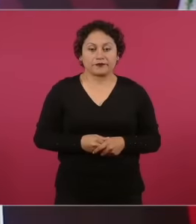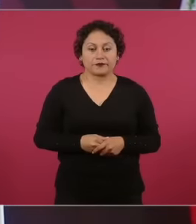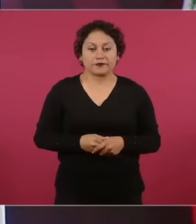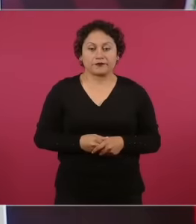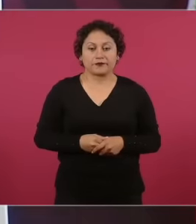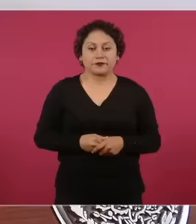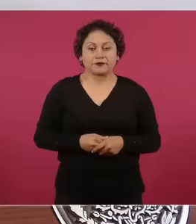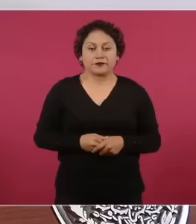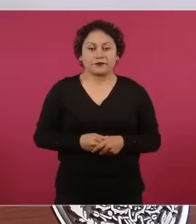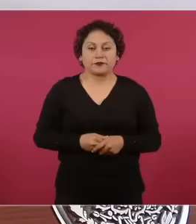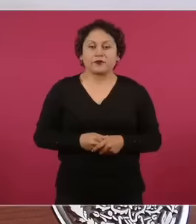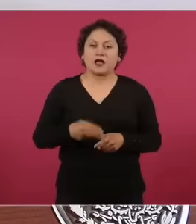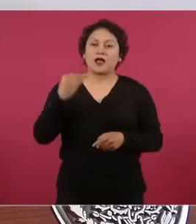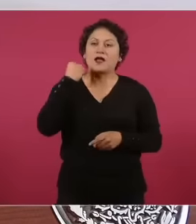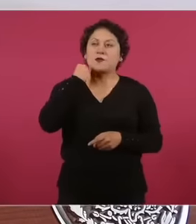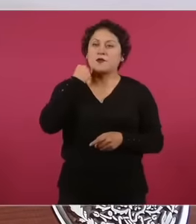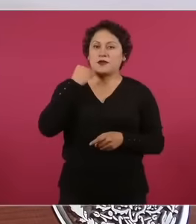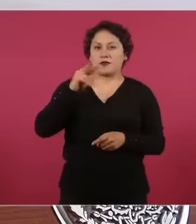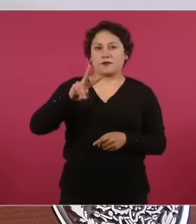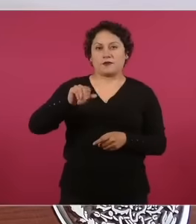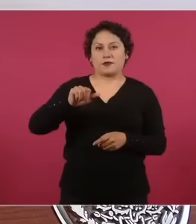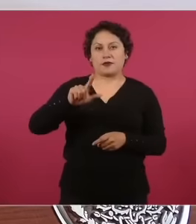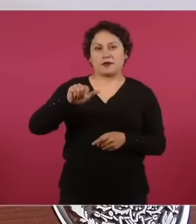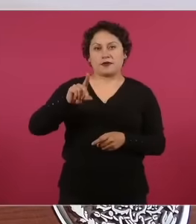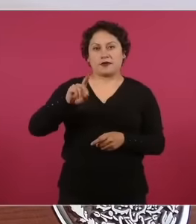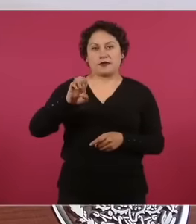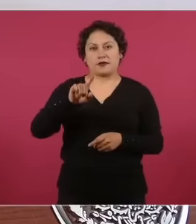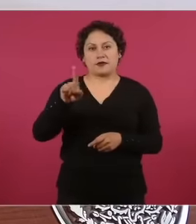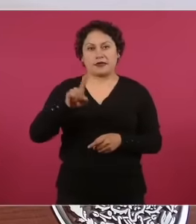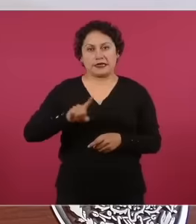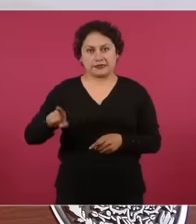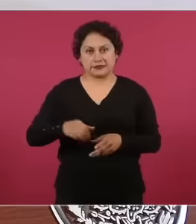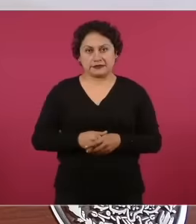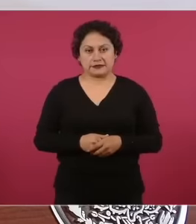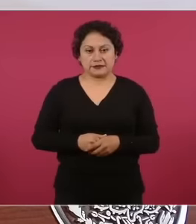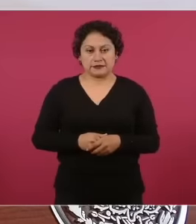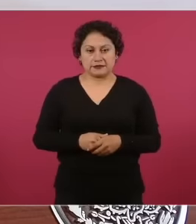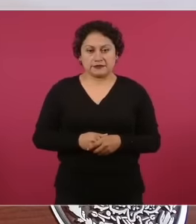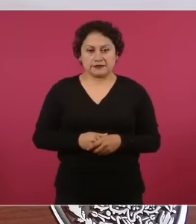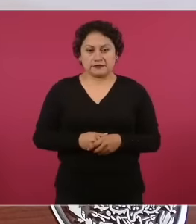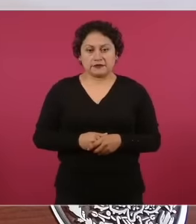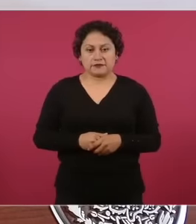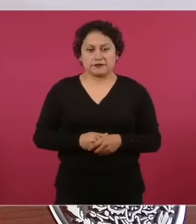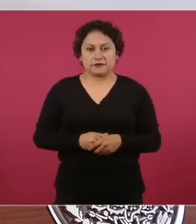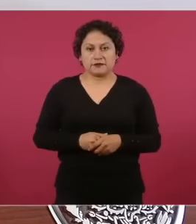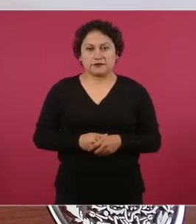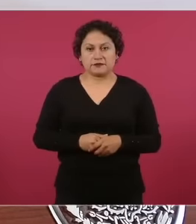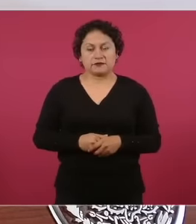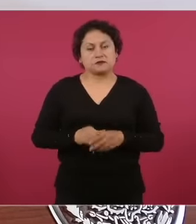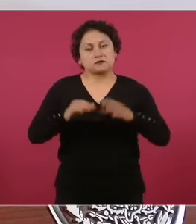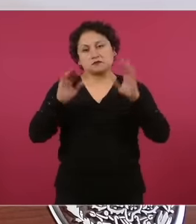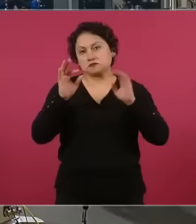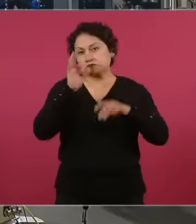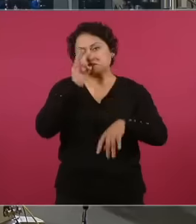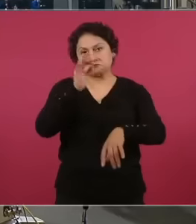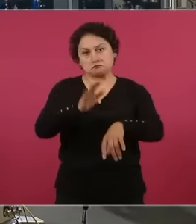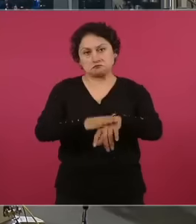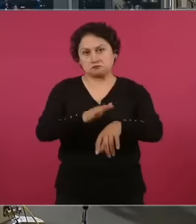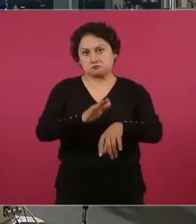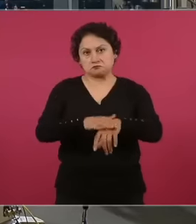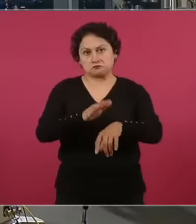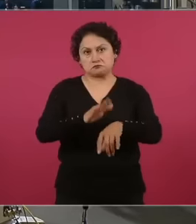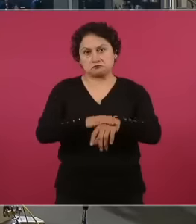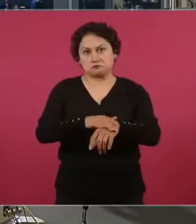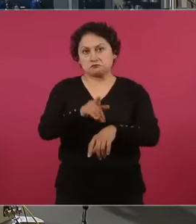abogado Valadez, en abono de él, es también decirle, aunque me vaya